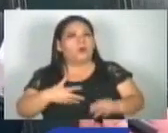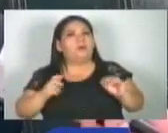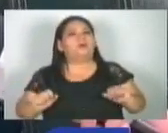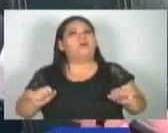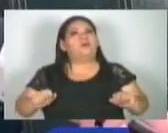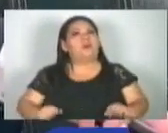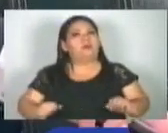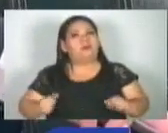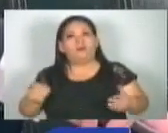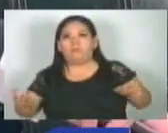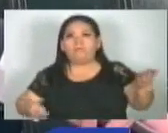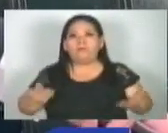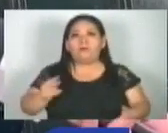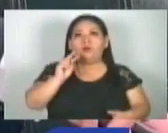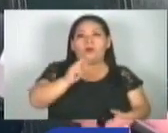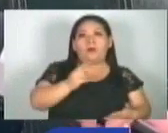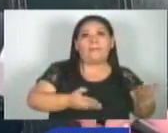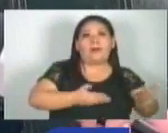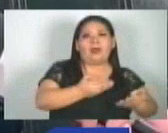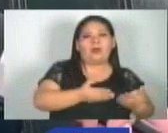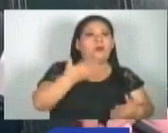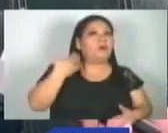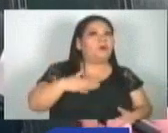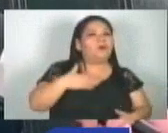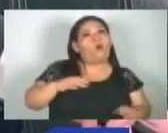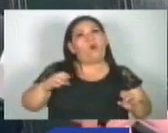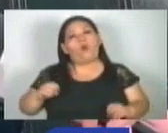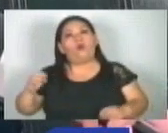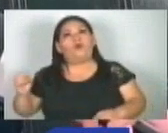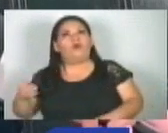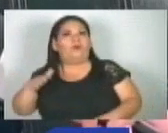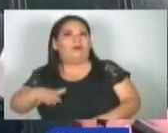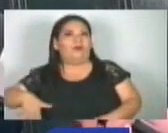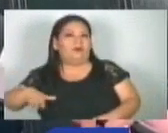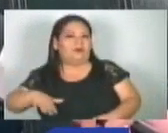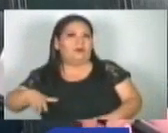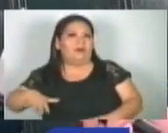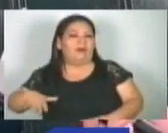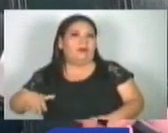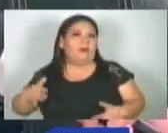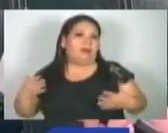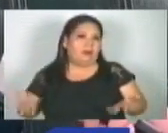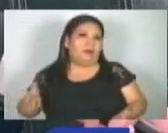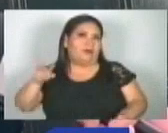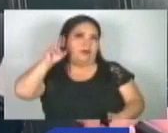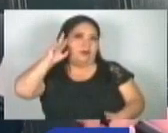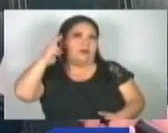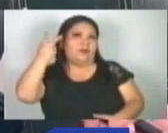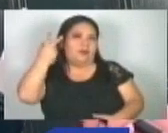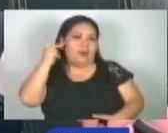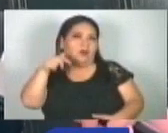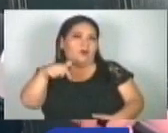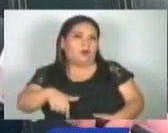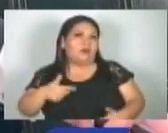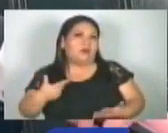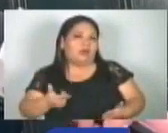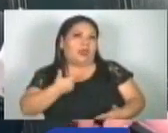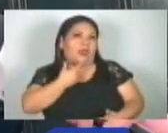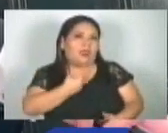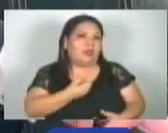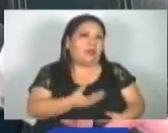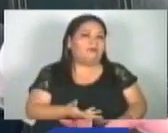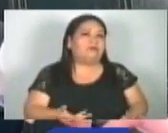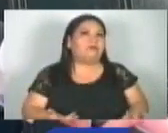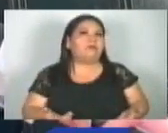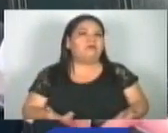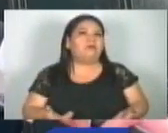a ambos mercados, tanto el mercado tradicional como los agromercados. Pues, de eso se trata, lo que estamos diciendo nosotros